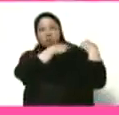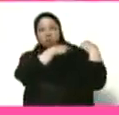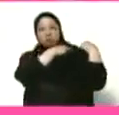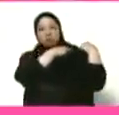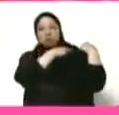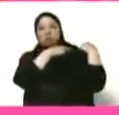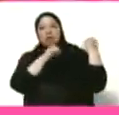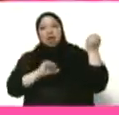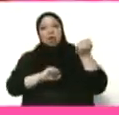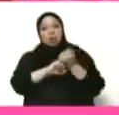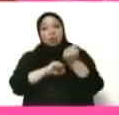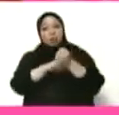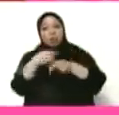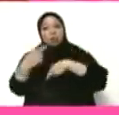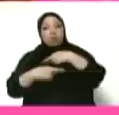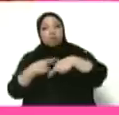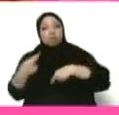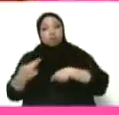la revolución.